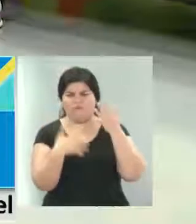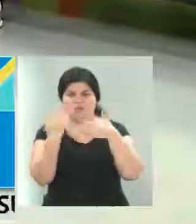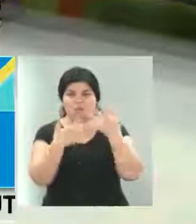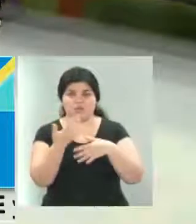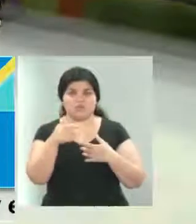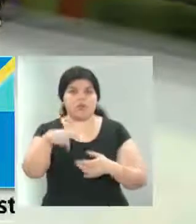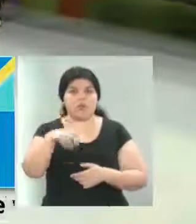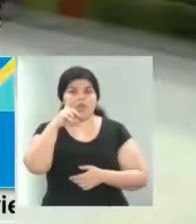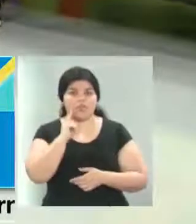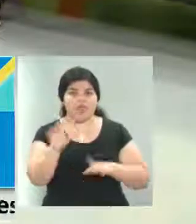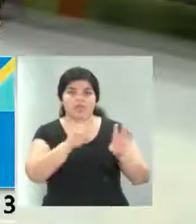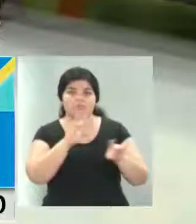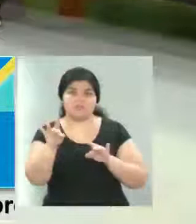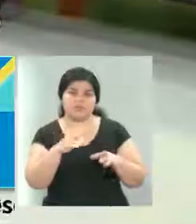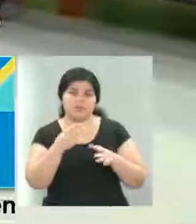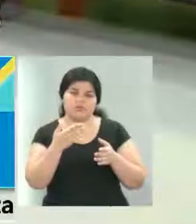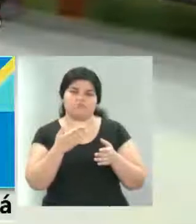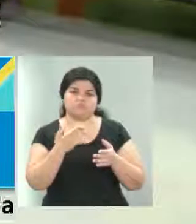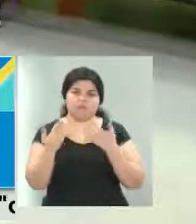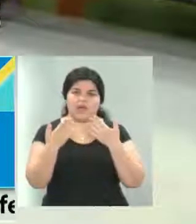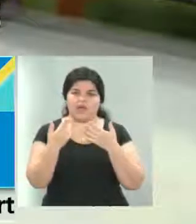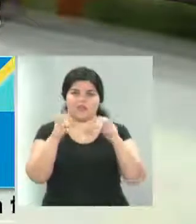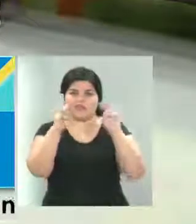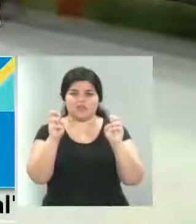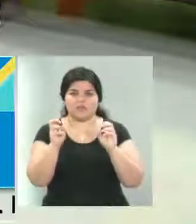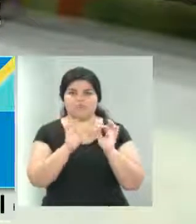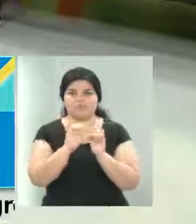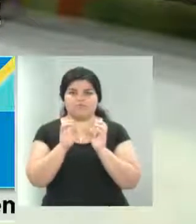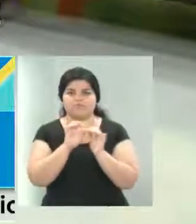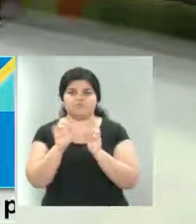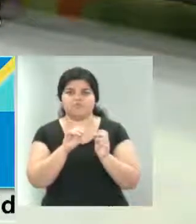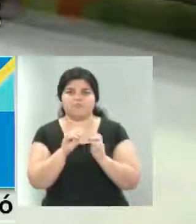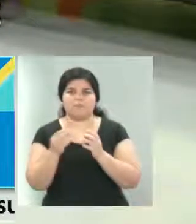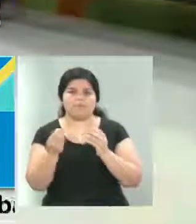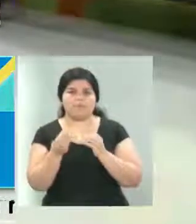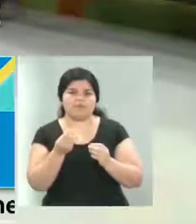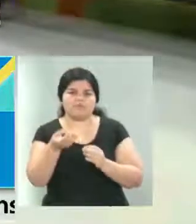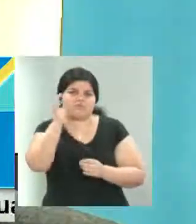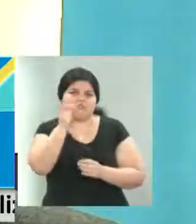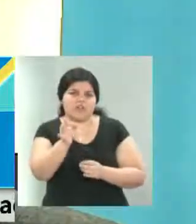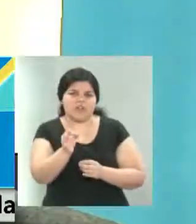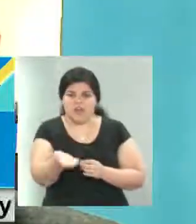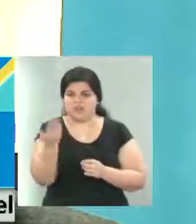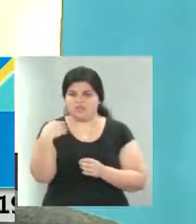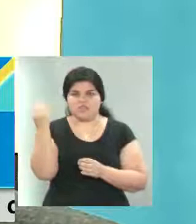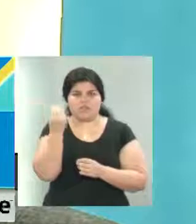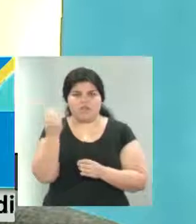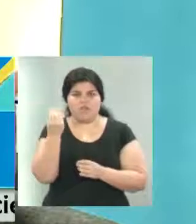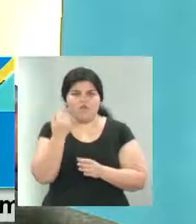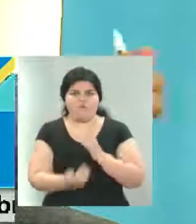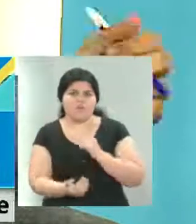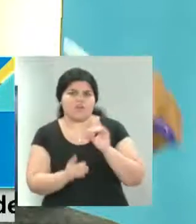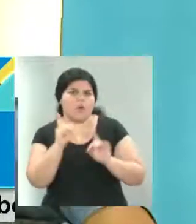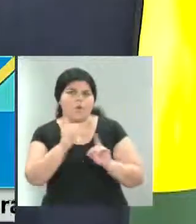es lo que viene sucediendo en los estadios de fútbol y también entender un poco más qué falló este sábado que generó este